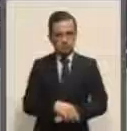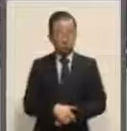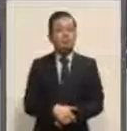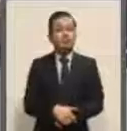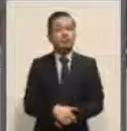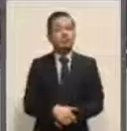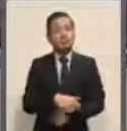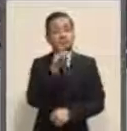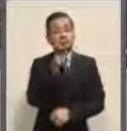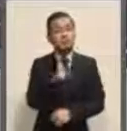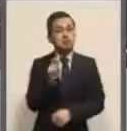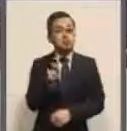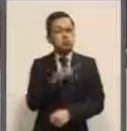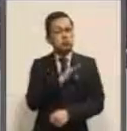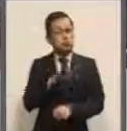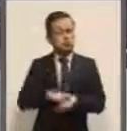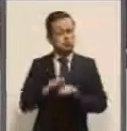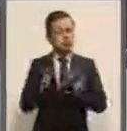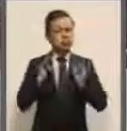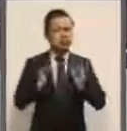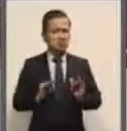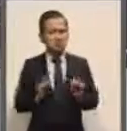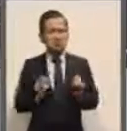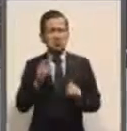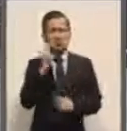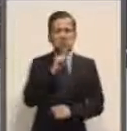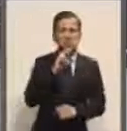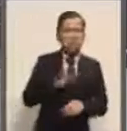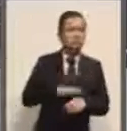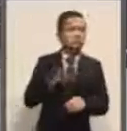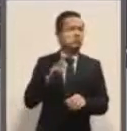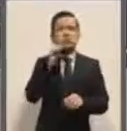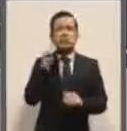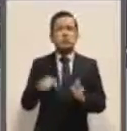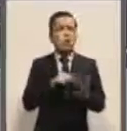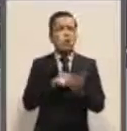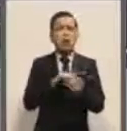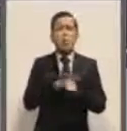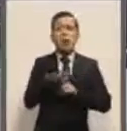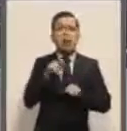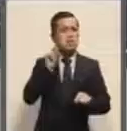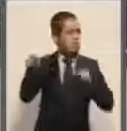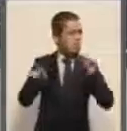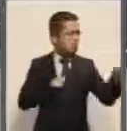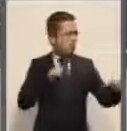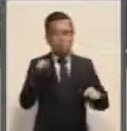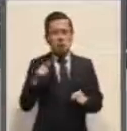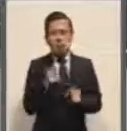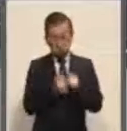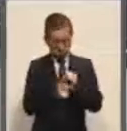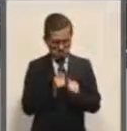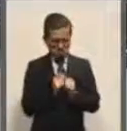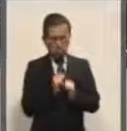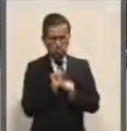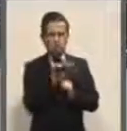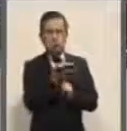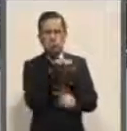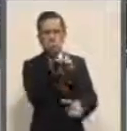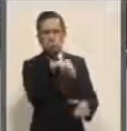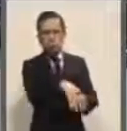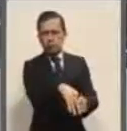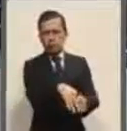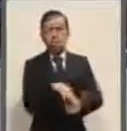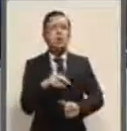y eficiencia al permitir votar desde cualquier parte del mundo, haciendo uso de nuestra identidad ciudadana